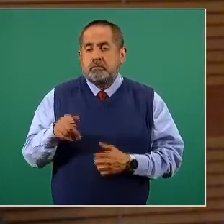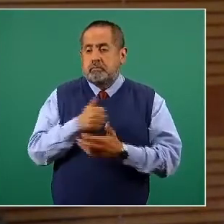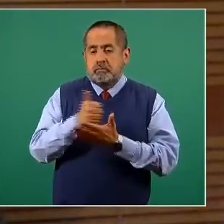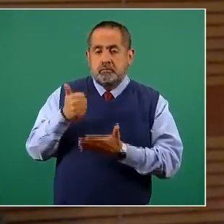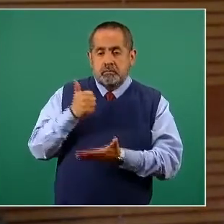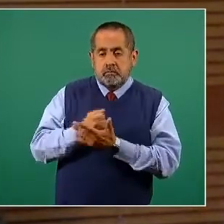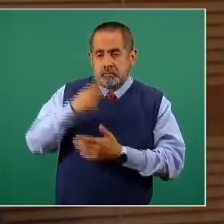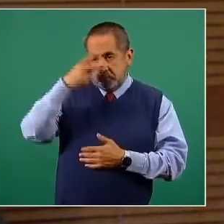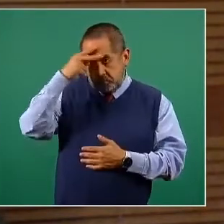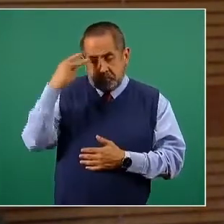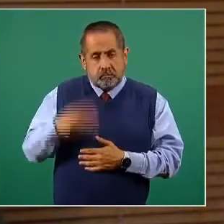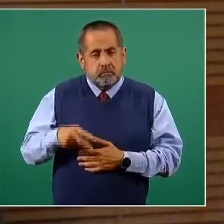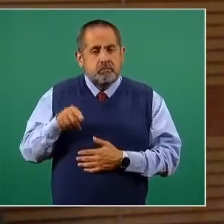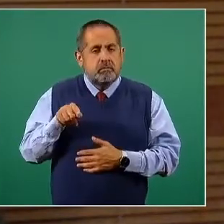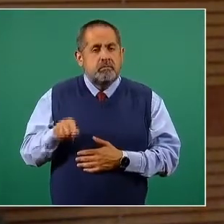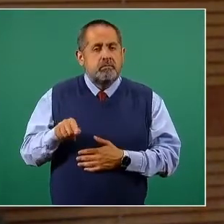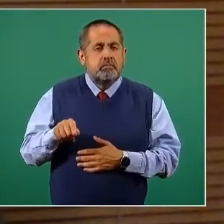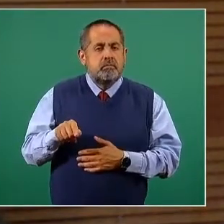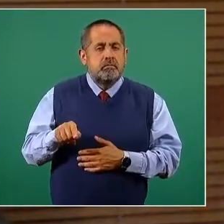México